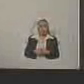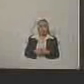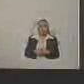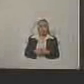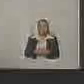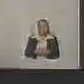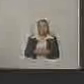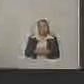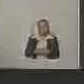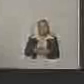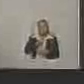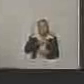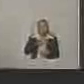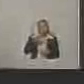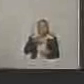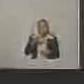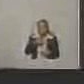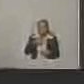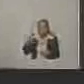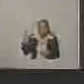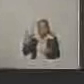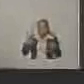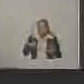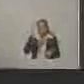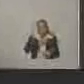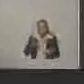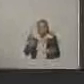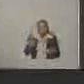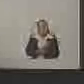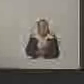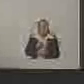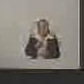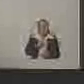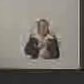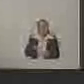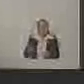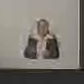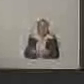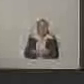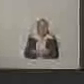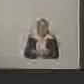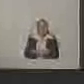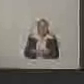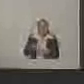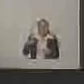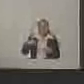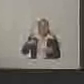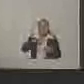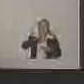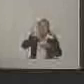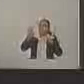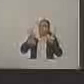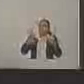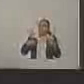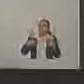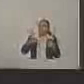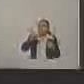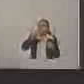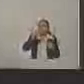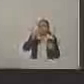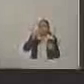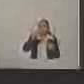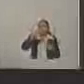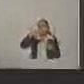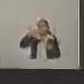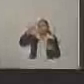podemos hacer el cambio, que podemos transformar las cosas, que podemos hacer que la magia pueda surgir de nueva